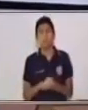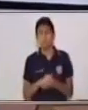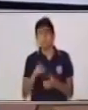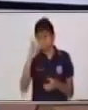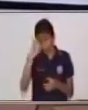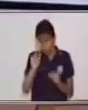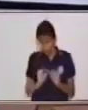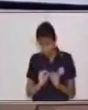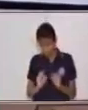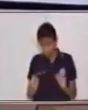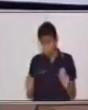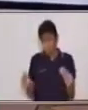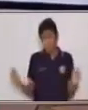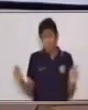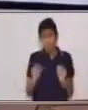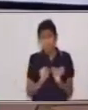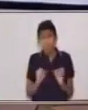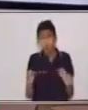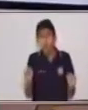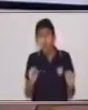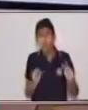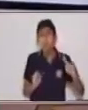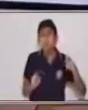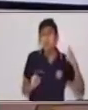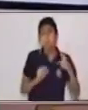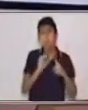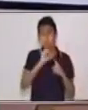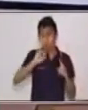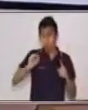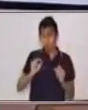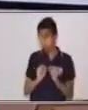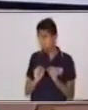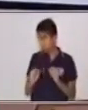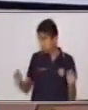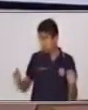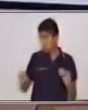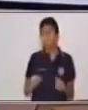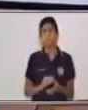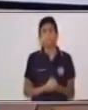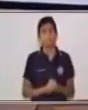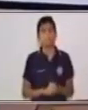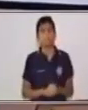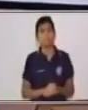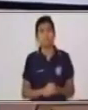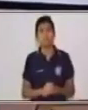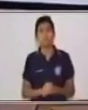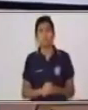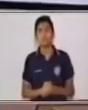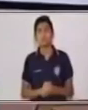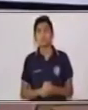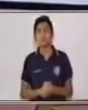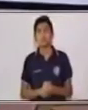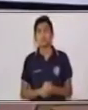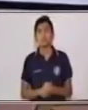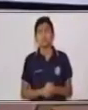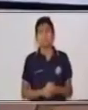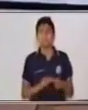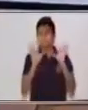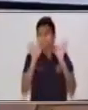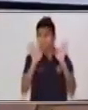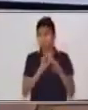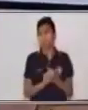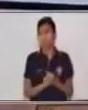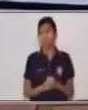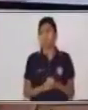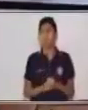subrayar. La primera de la segunda proposición, le colocamos primera proposición. Muy bien.